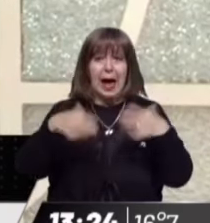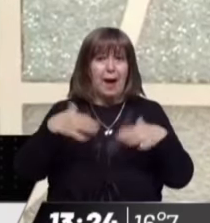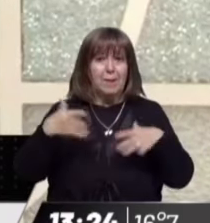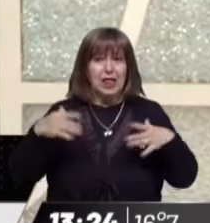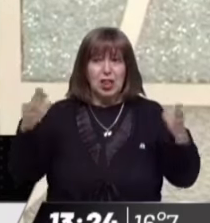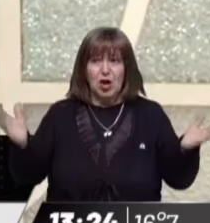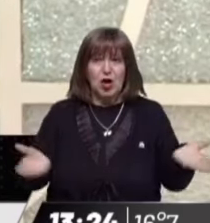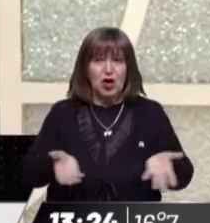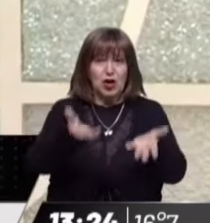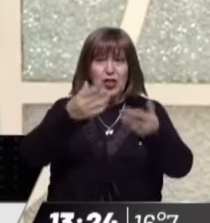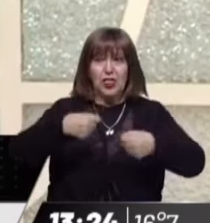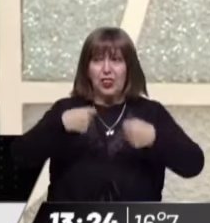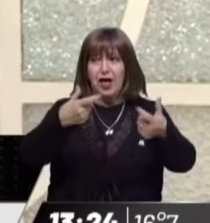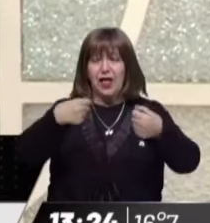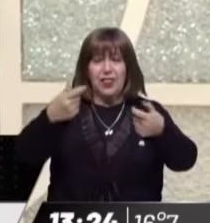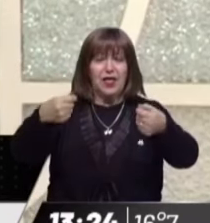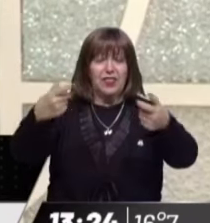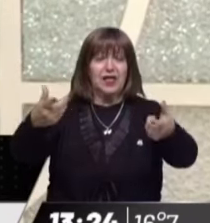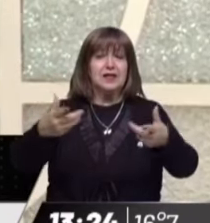es...